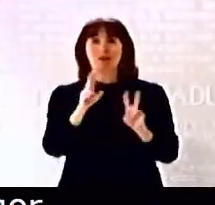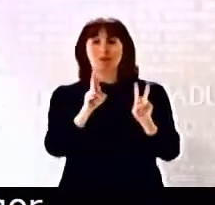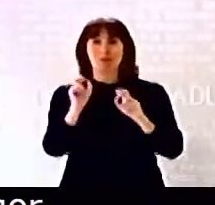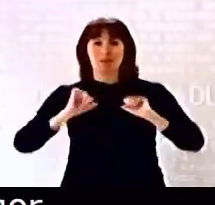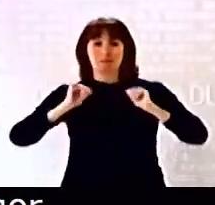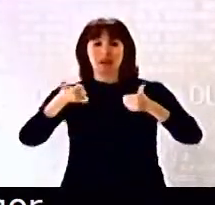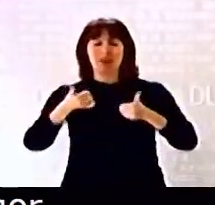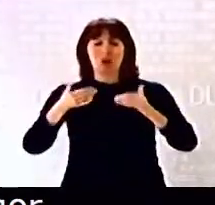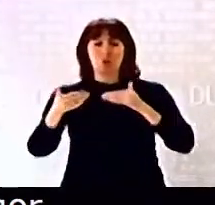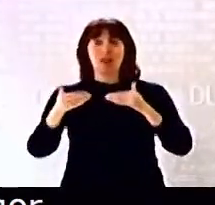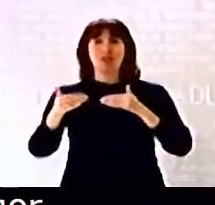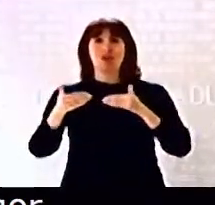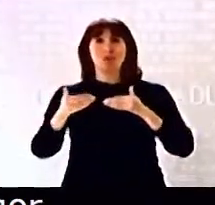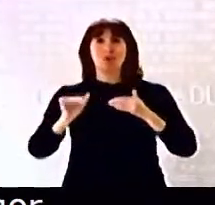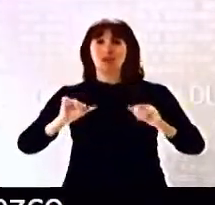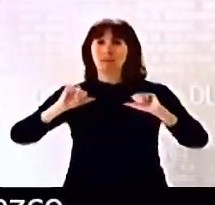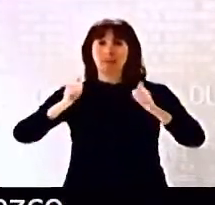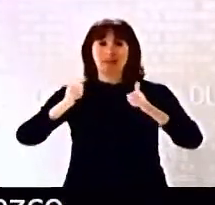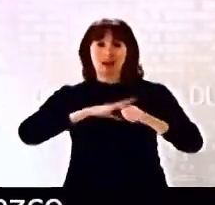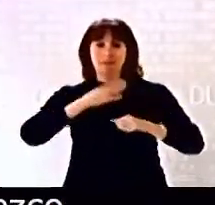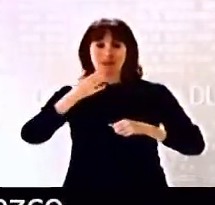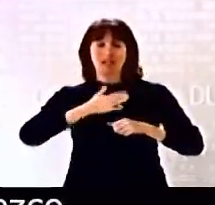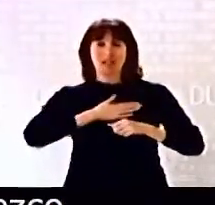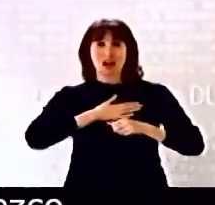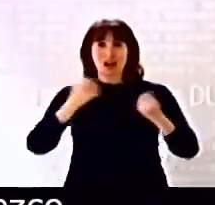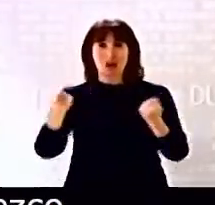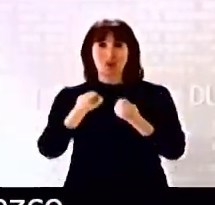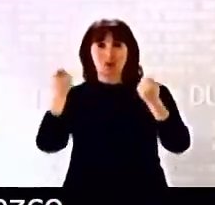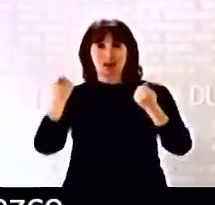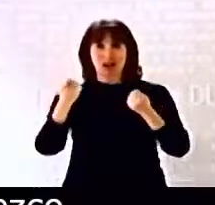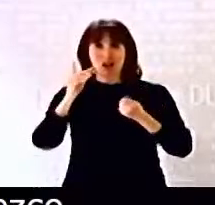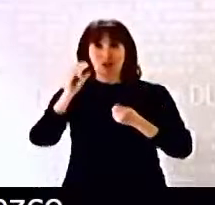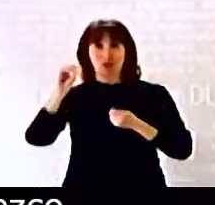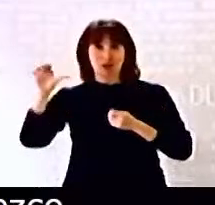vigor? Entrará en vigor, mañana lo publicaremos en el DOE.